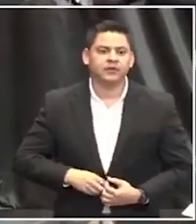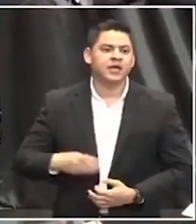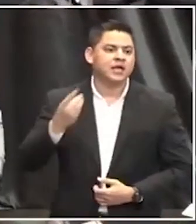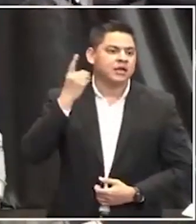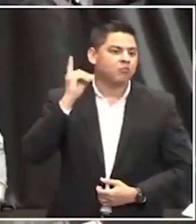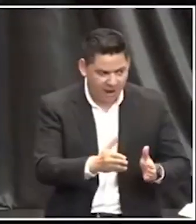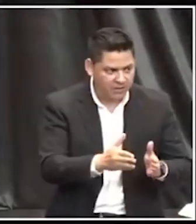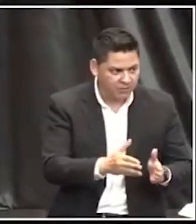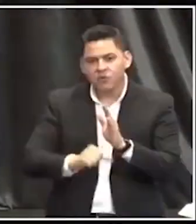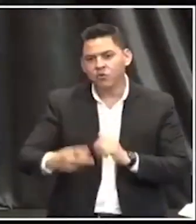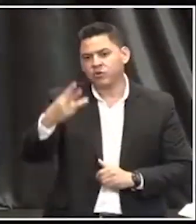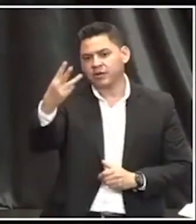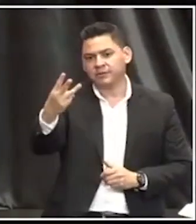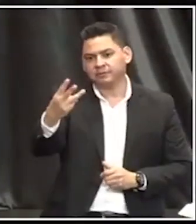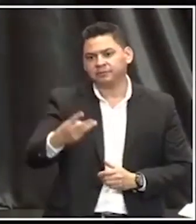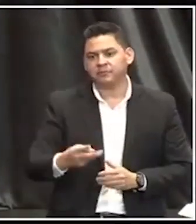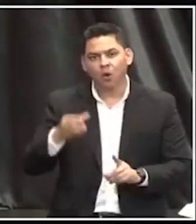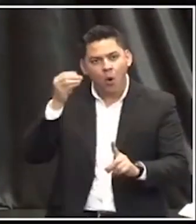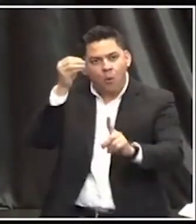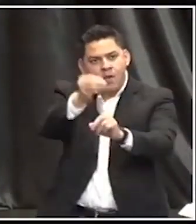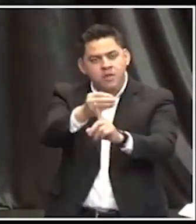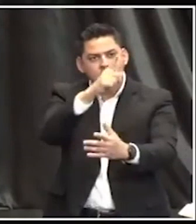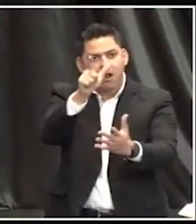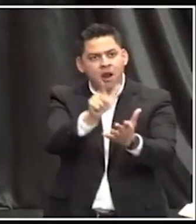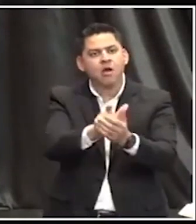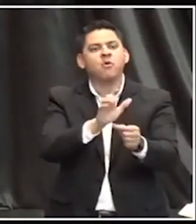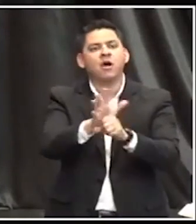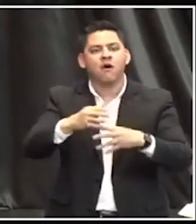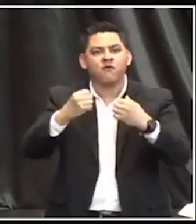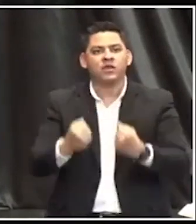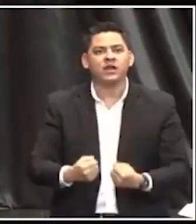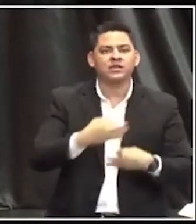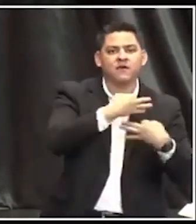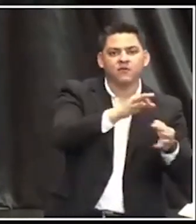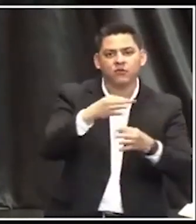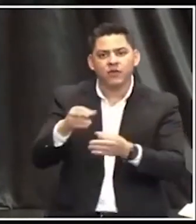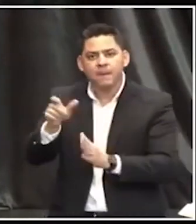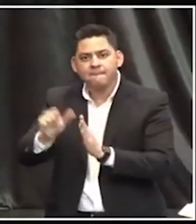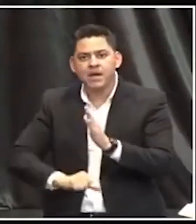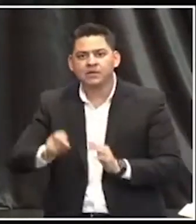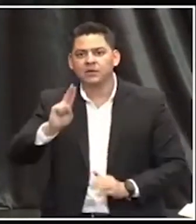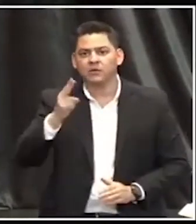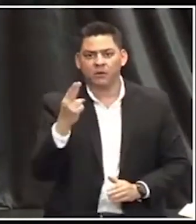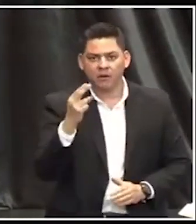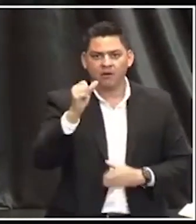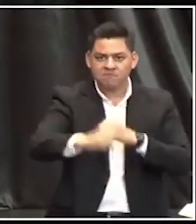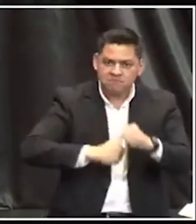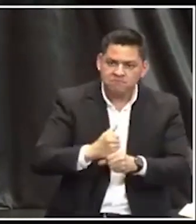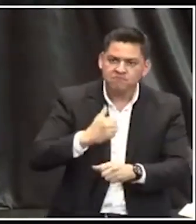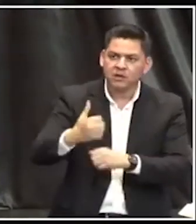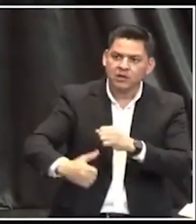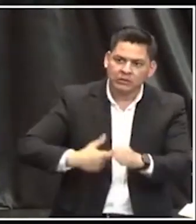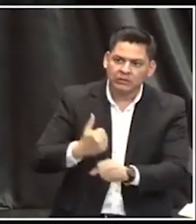más de 7000 vidas al año el objetivo de esta ley es fortalecer y difundir durante el mes de noviembre de cada año